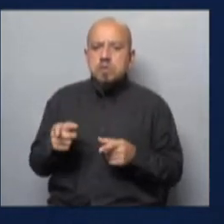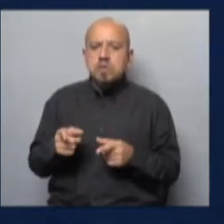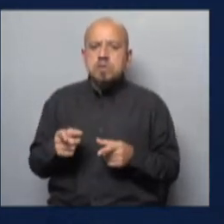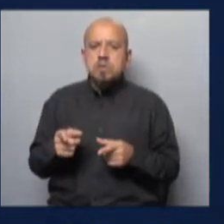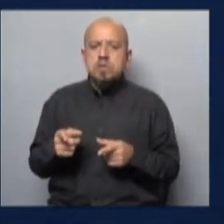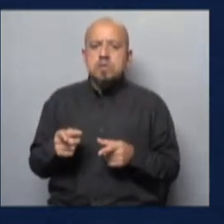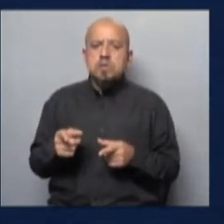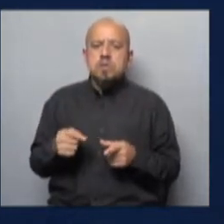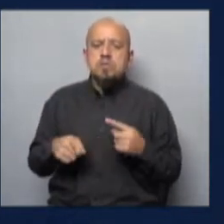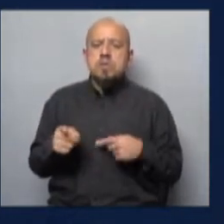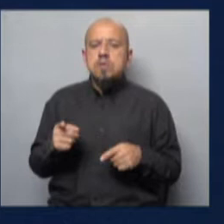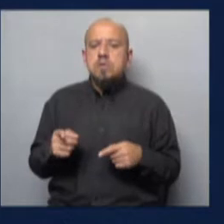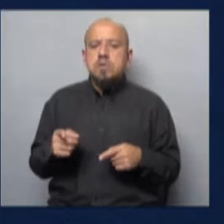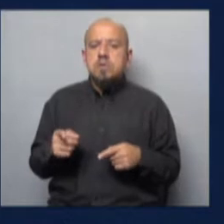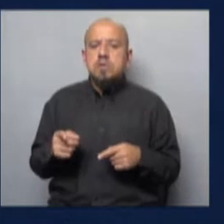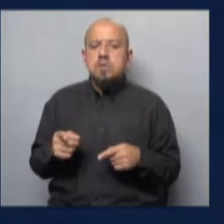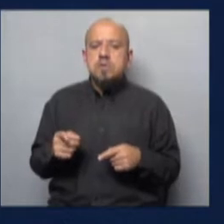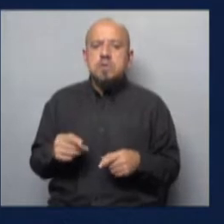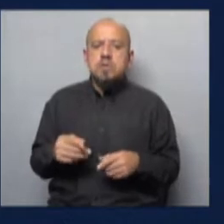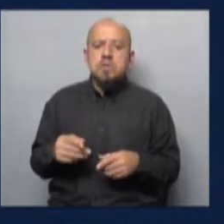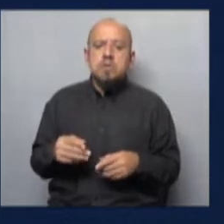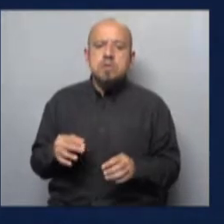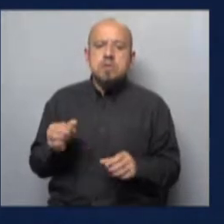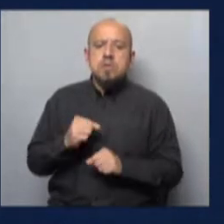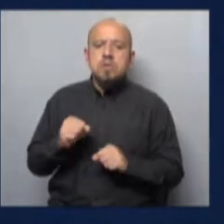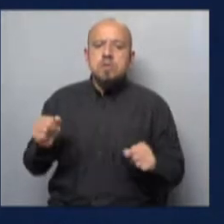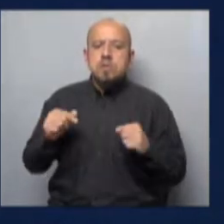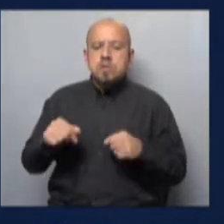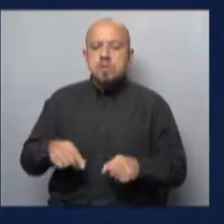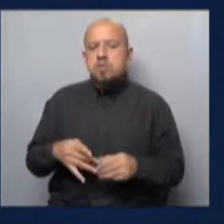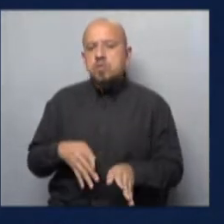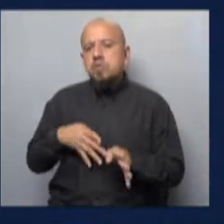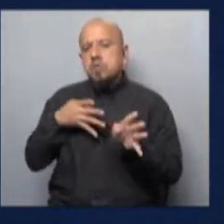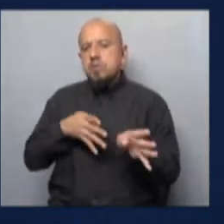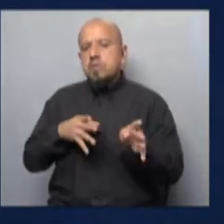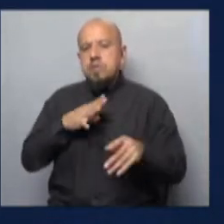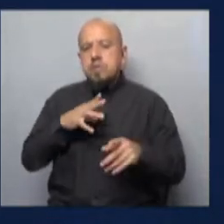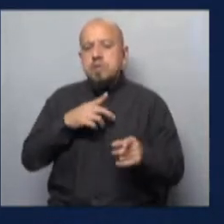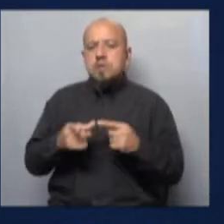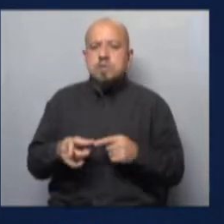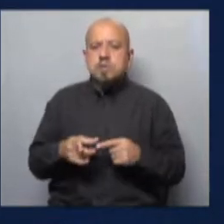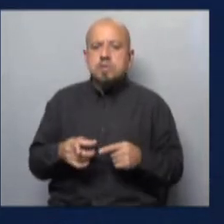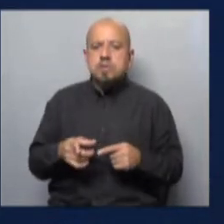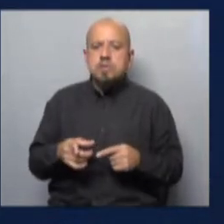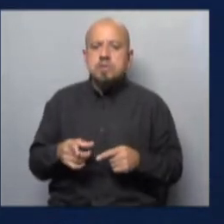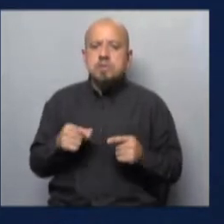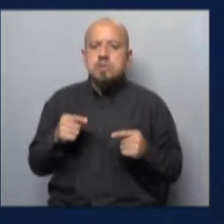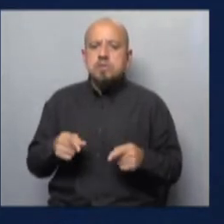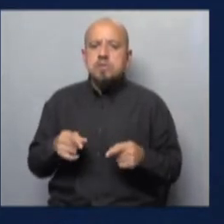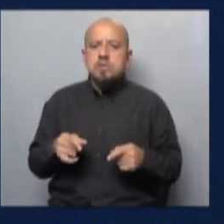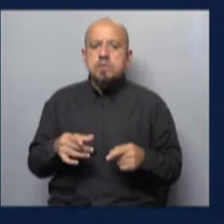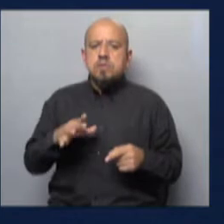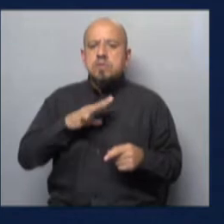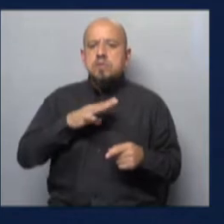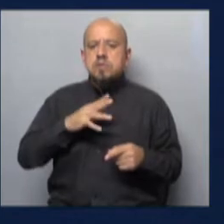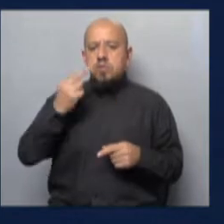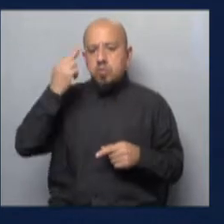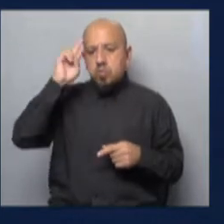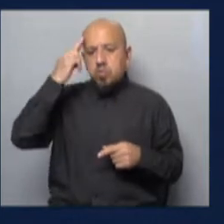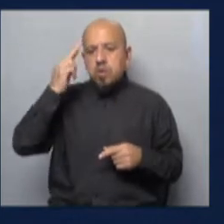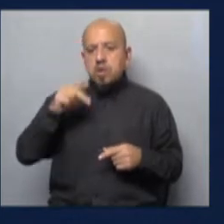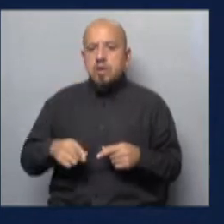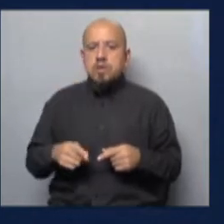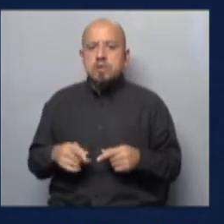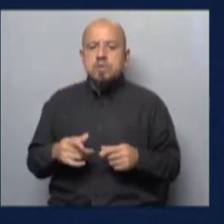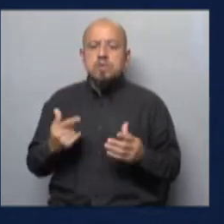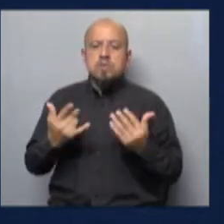pero bueno puede ser una de las desafíos que se presentan no obstante esto hay en uruguay es algo